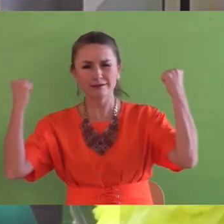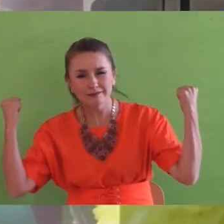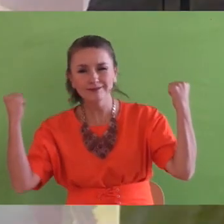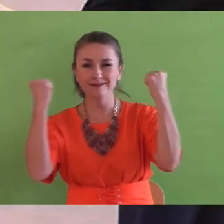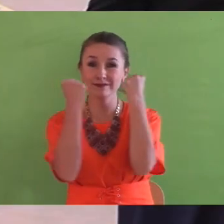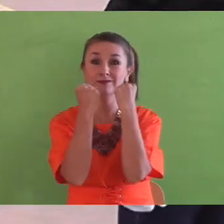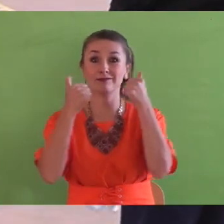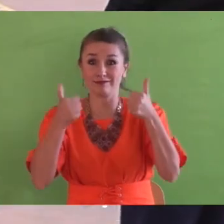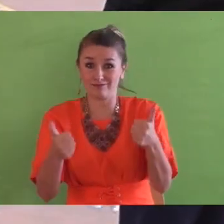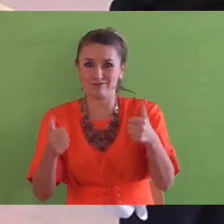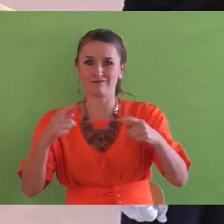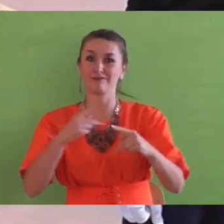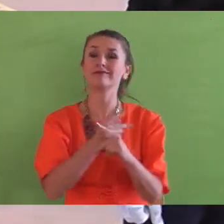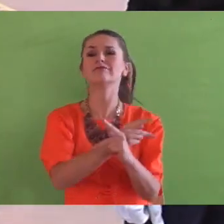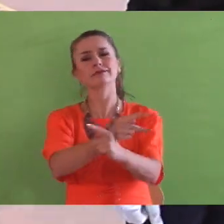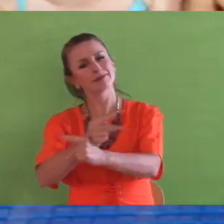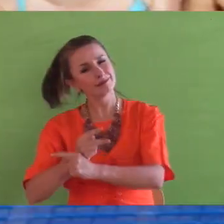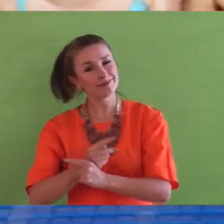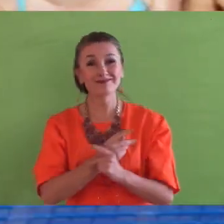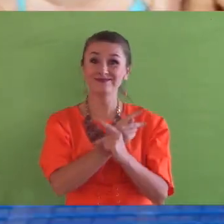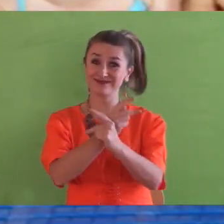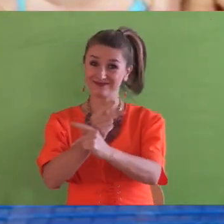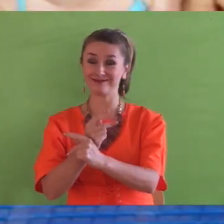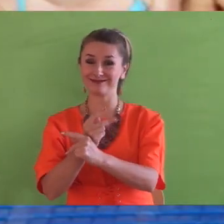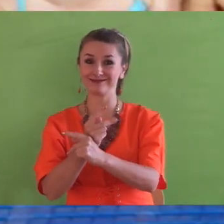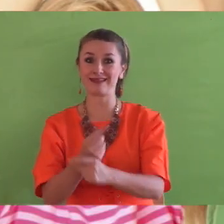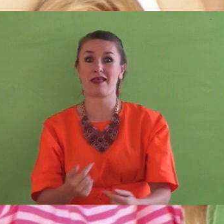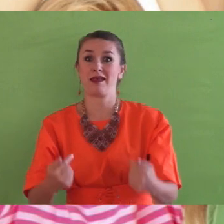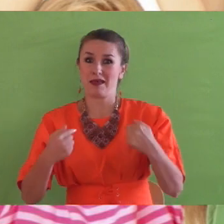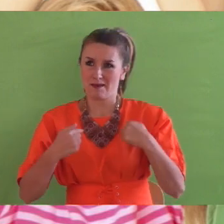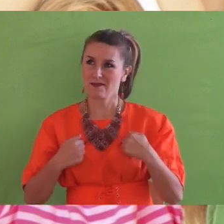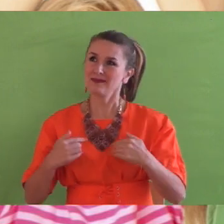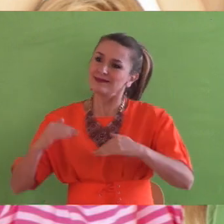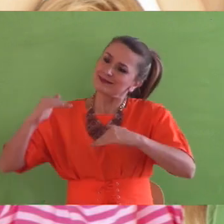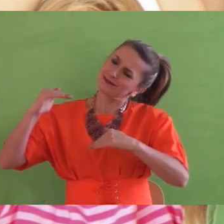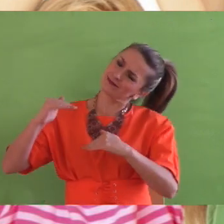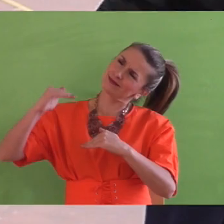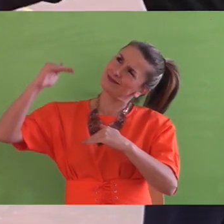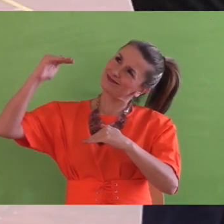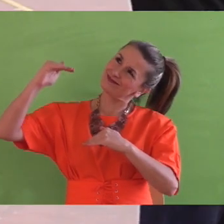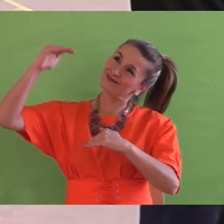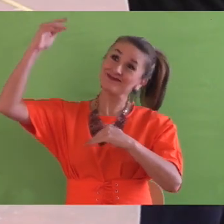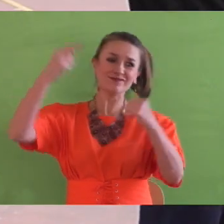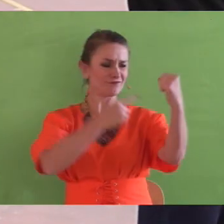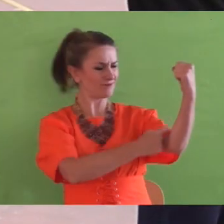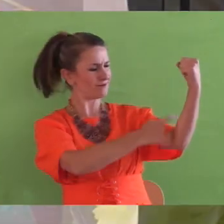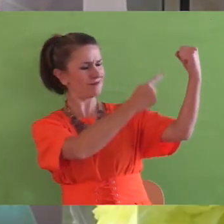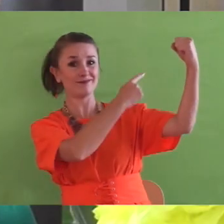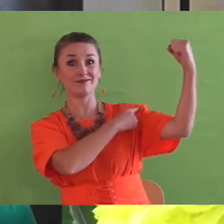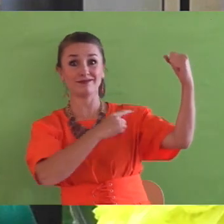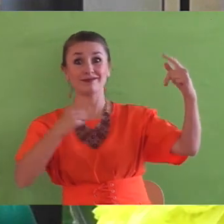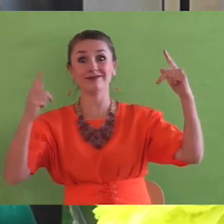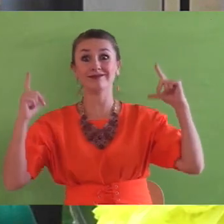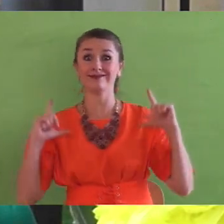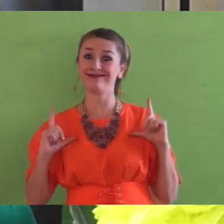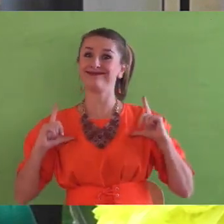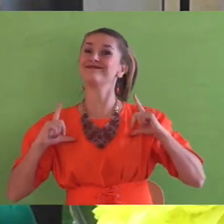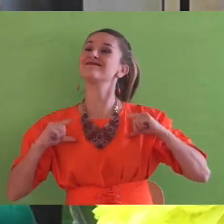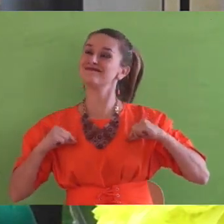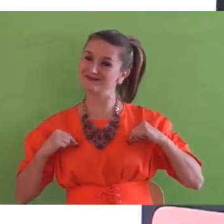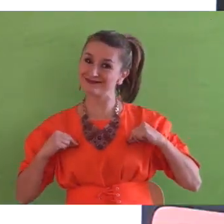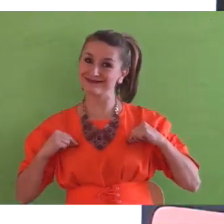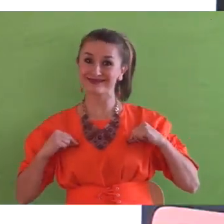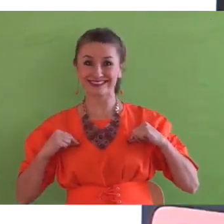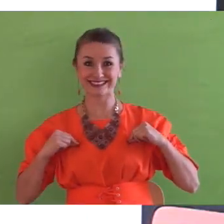El ejercicio y los buenos cuidados te harán crecer muy fuerte y